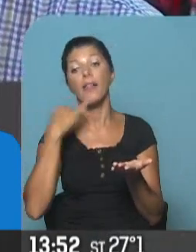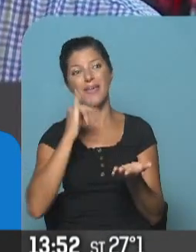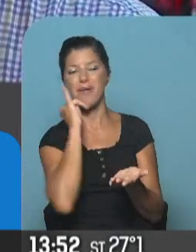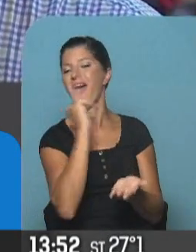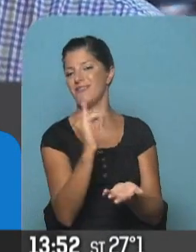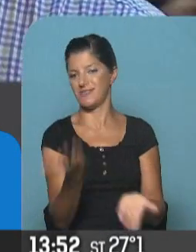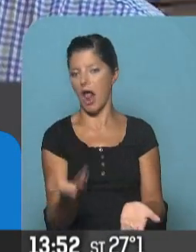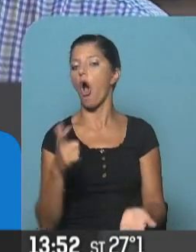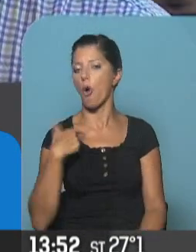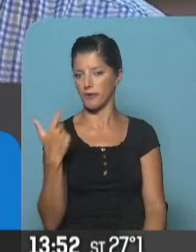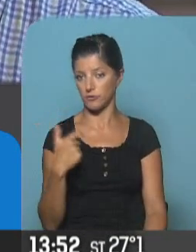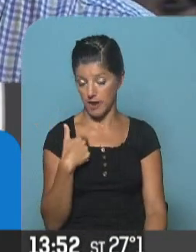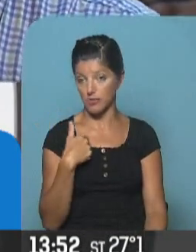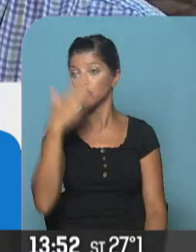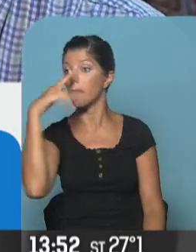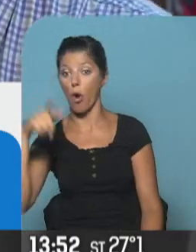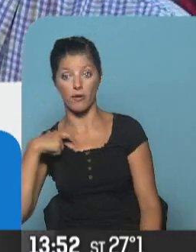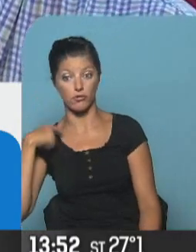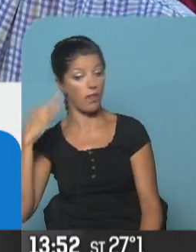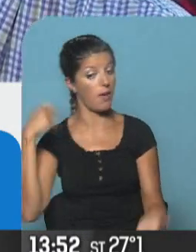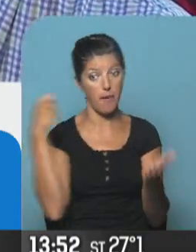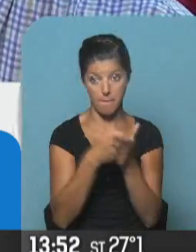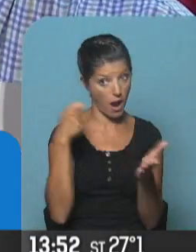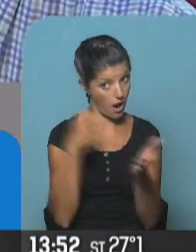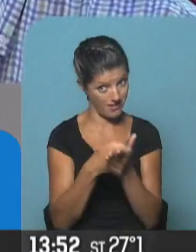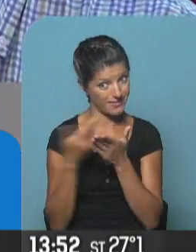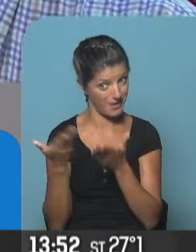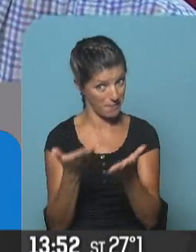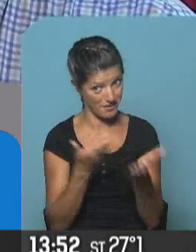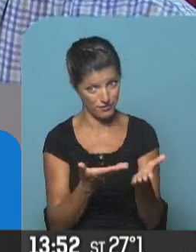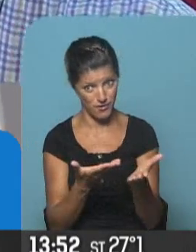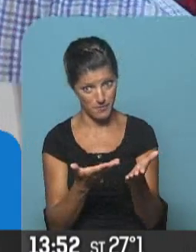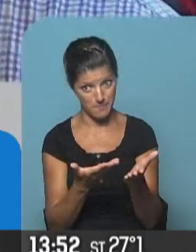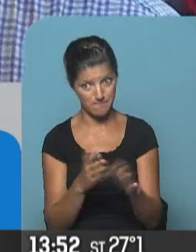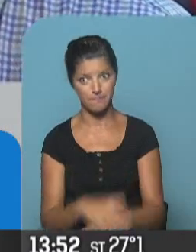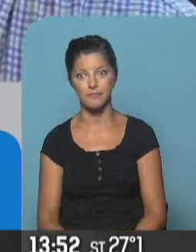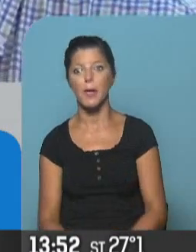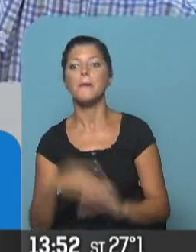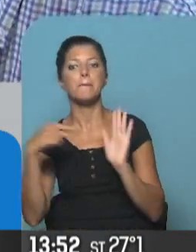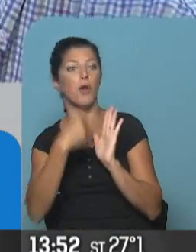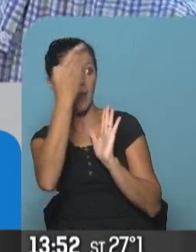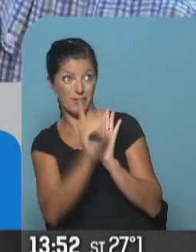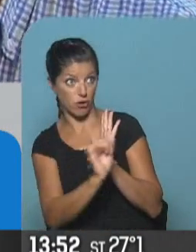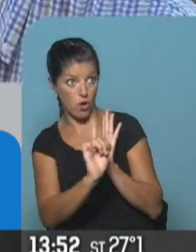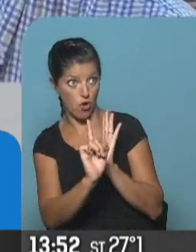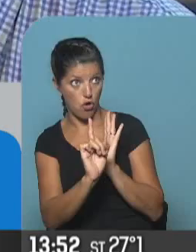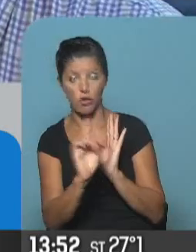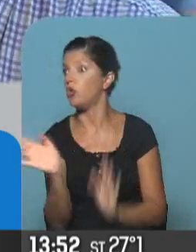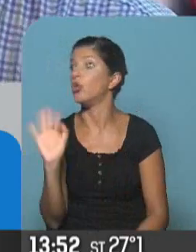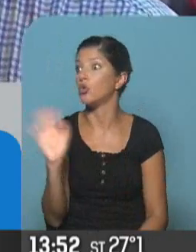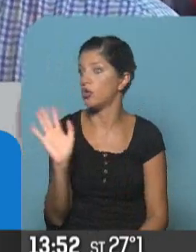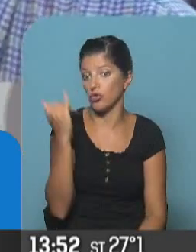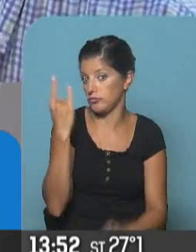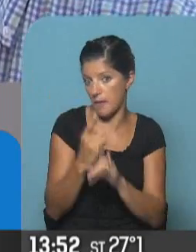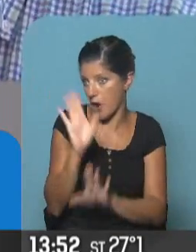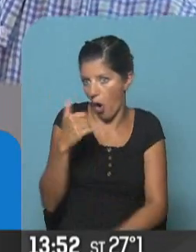decirlo, y a esa obra social se le cobra también la prestación de ese servicio, así que no habría... Pero no al paciente. No, siempre a la